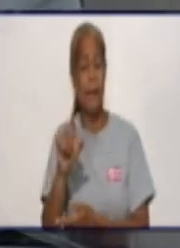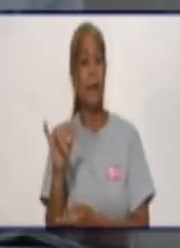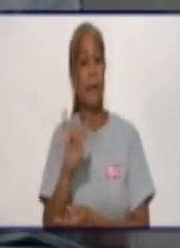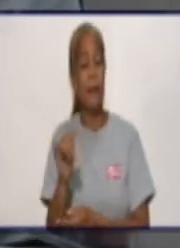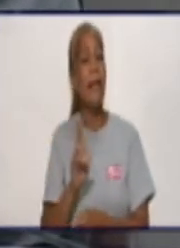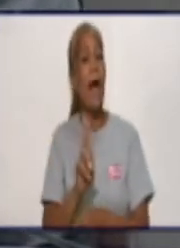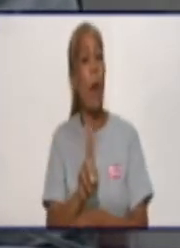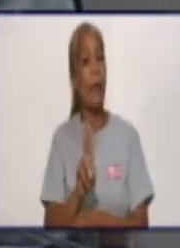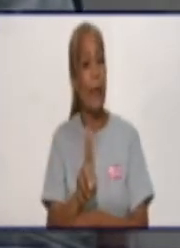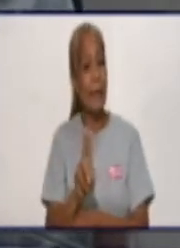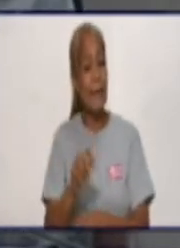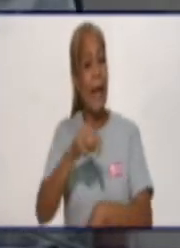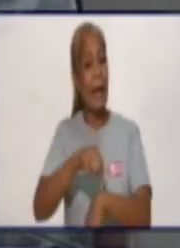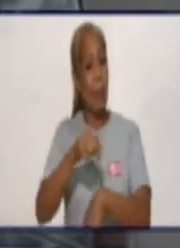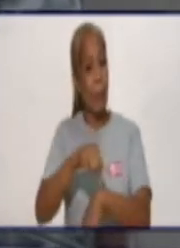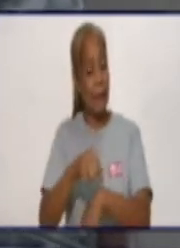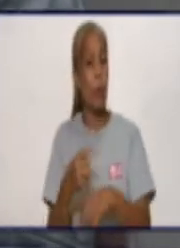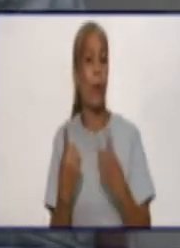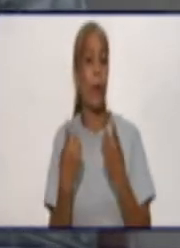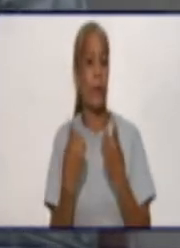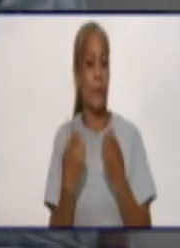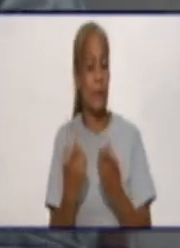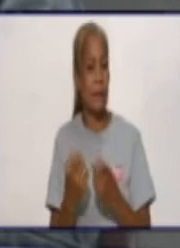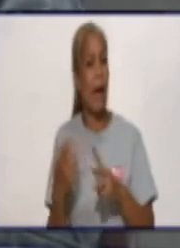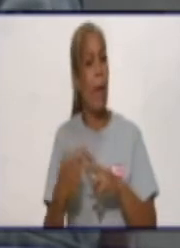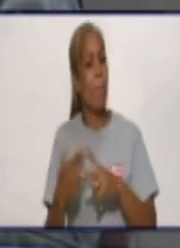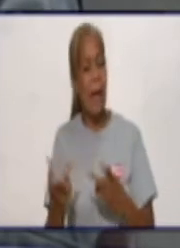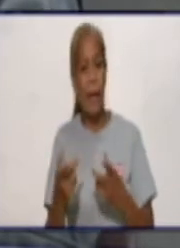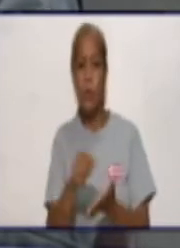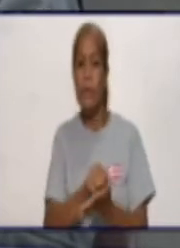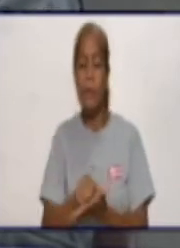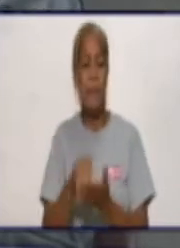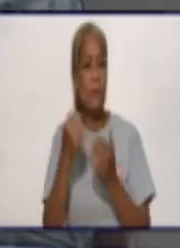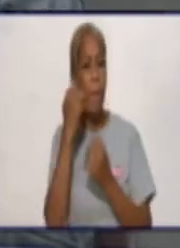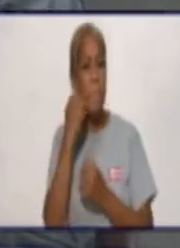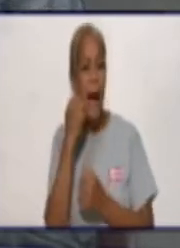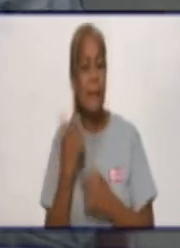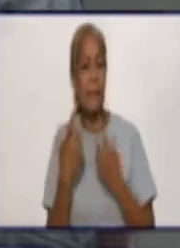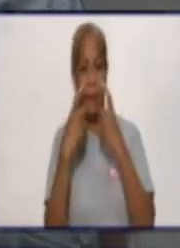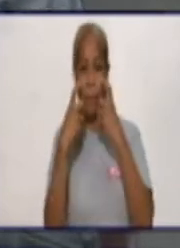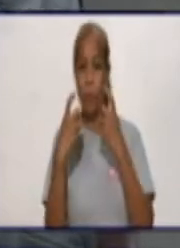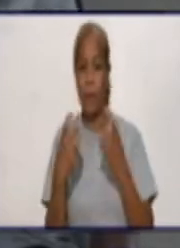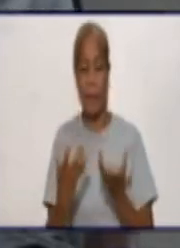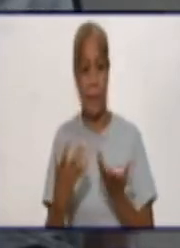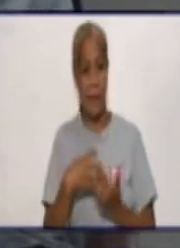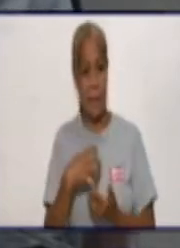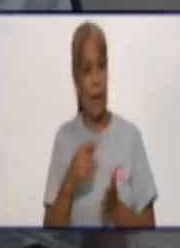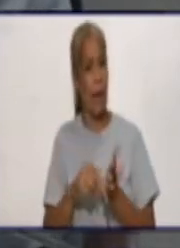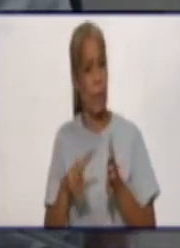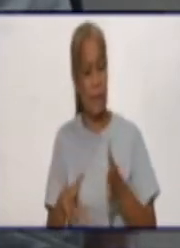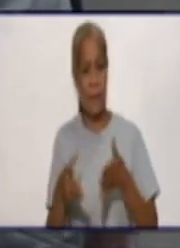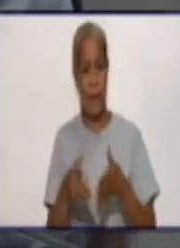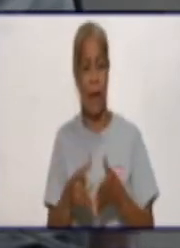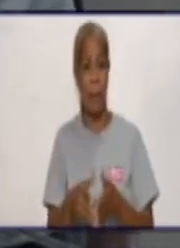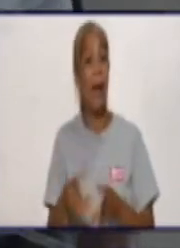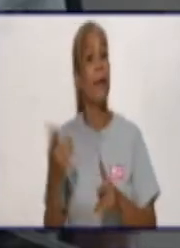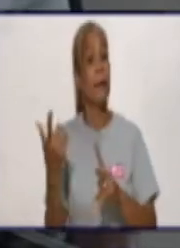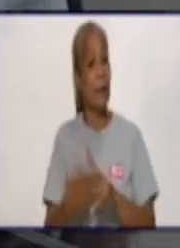urgencia y en el momento que lo necesita para los servicios vitales de forma general y nosotros hemos tenido también una limitación